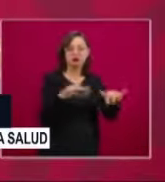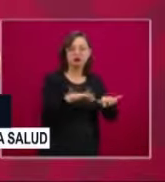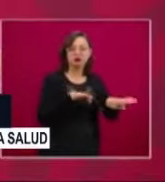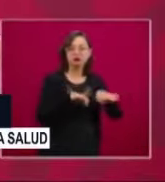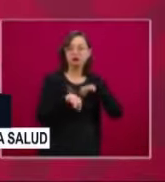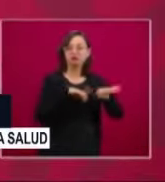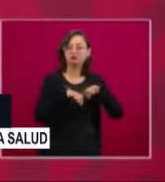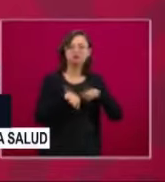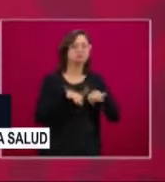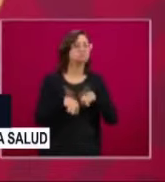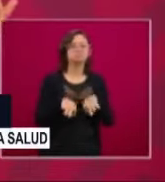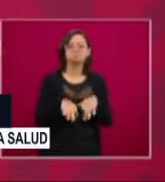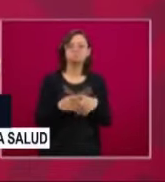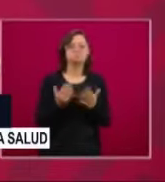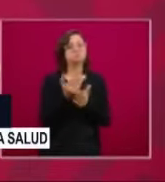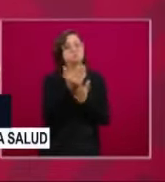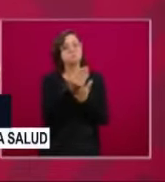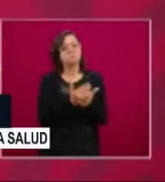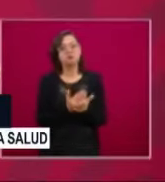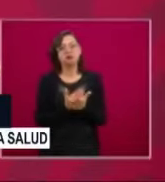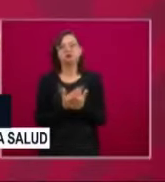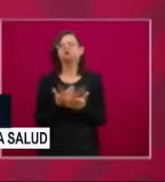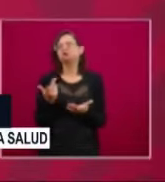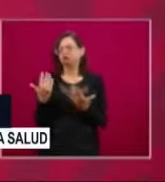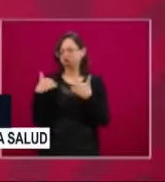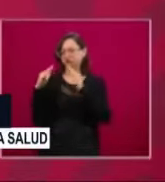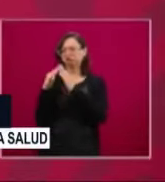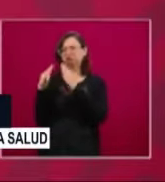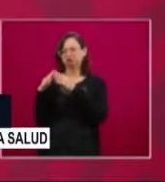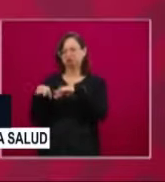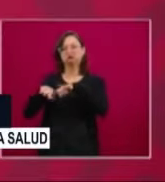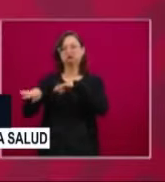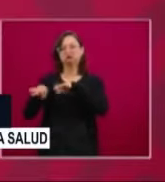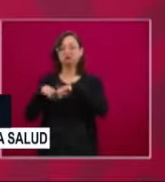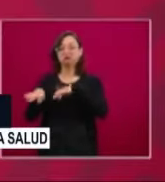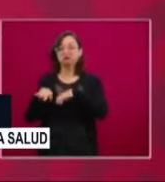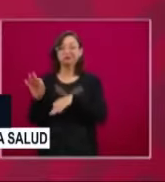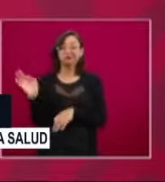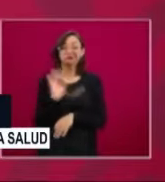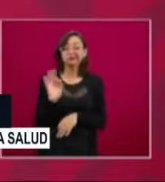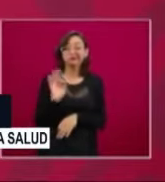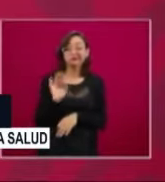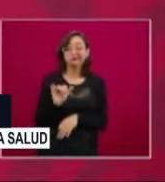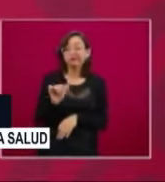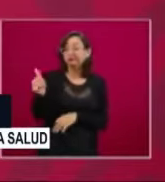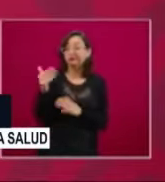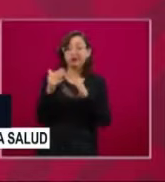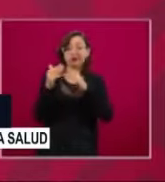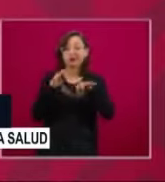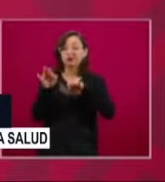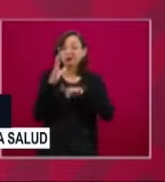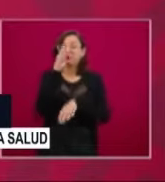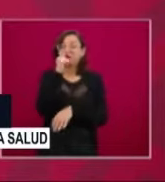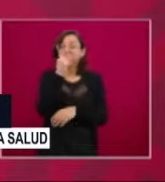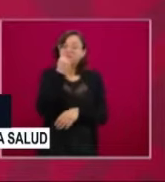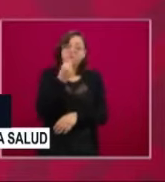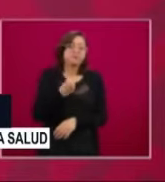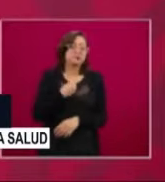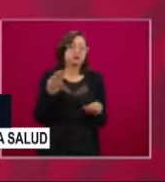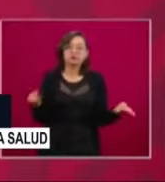rápidas para aplicar y tener vamos en información más cierta que hay al respecto de las pruebas